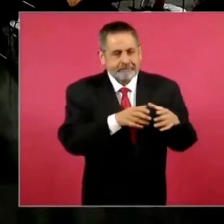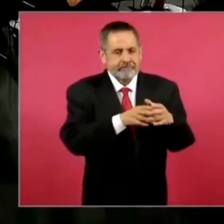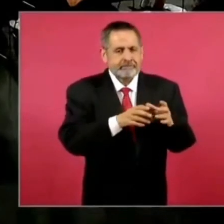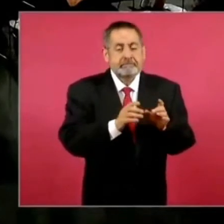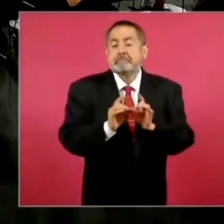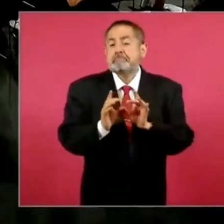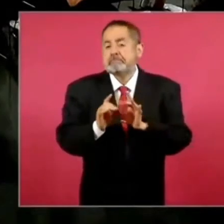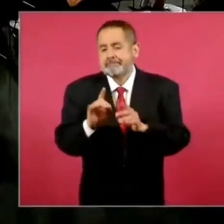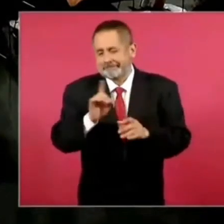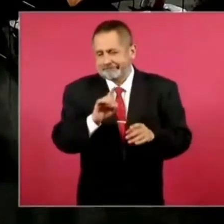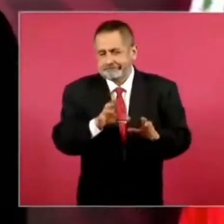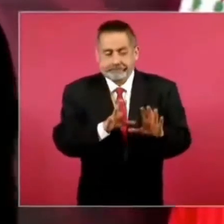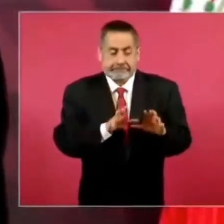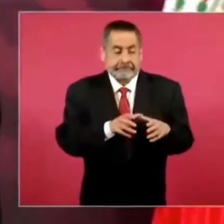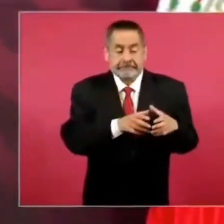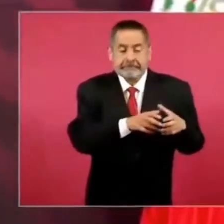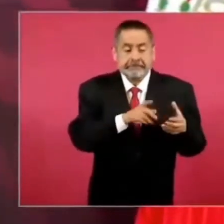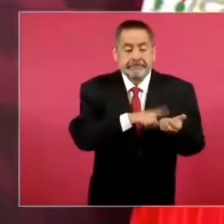casualidades